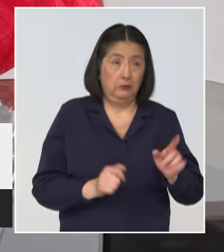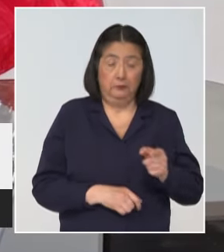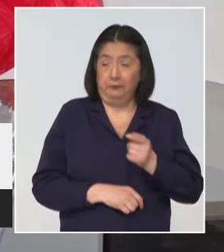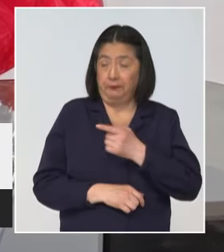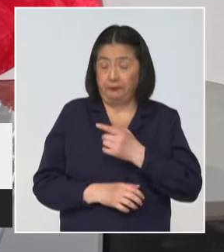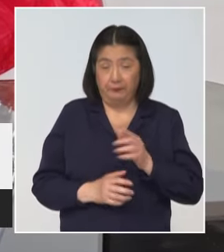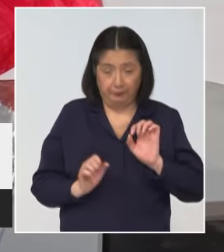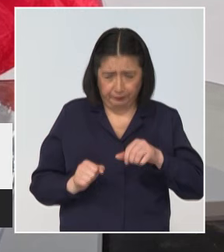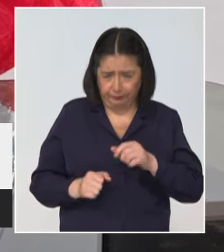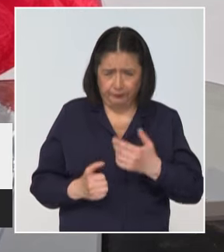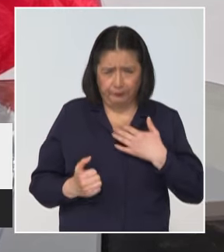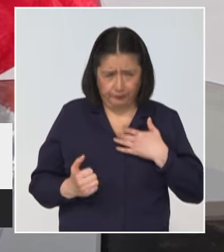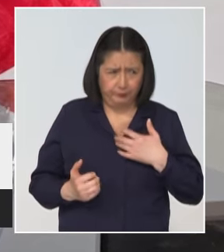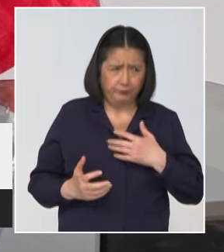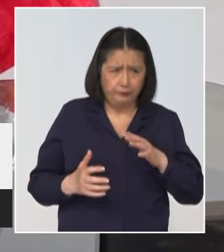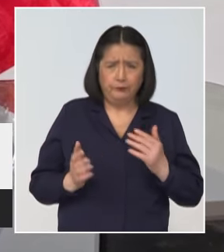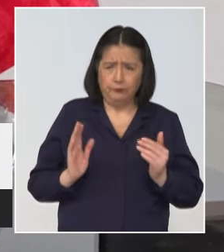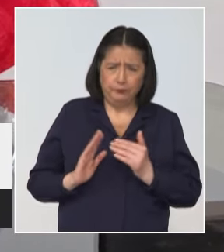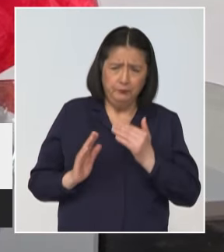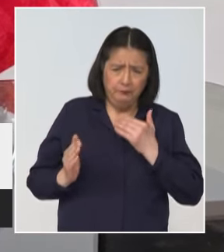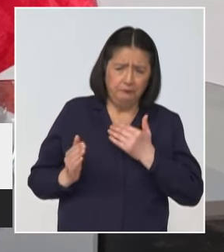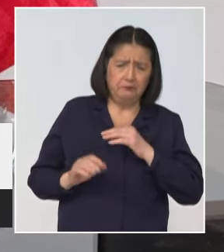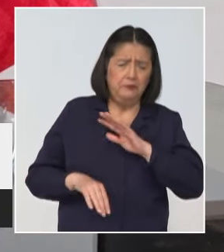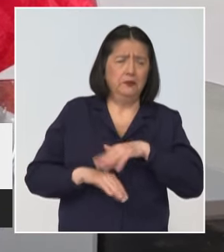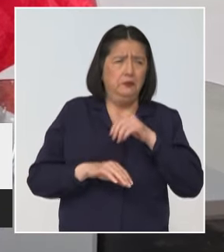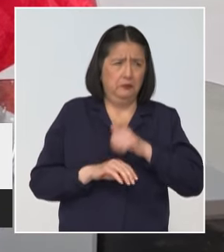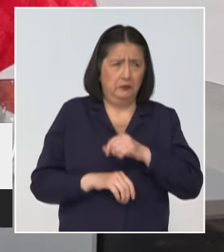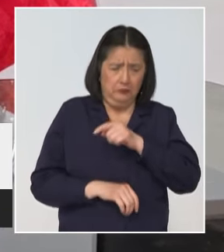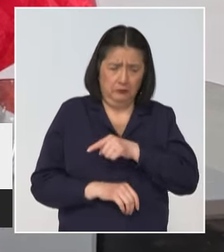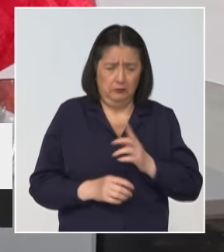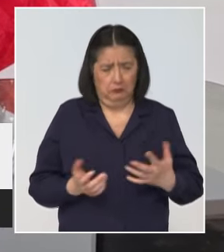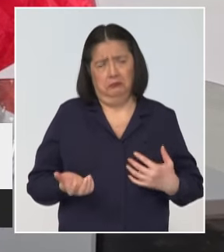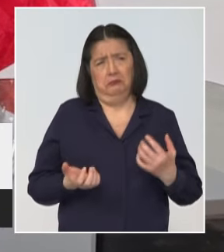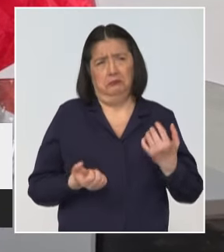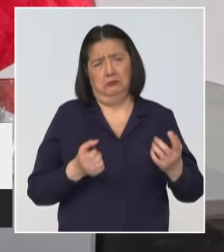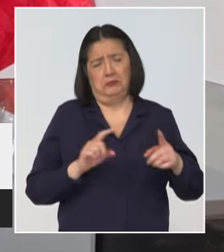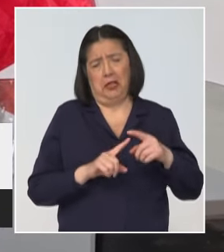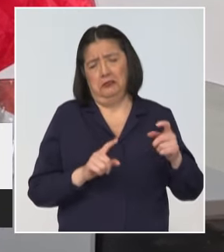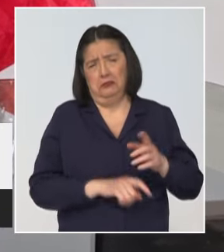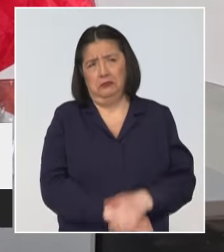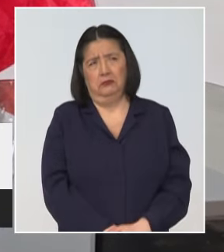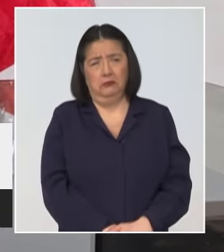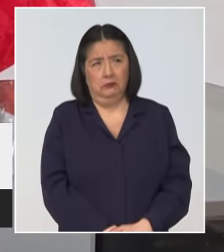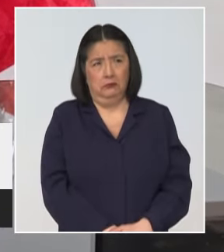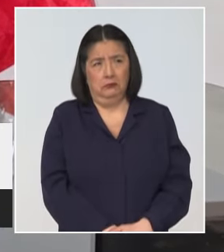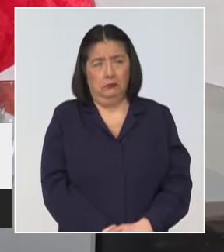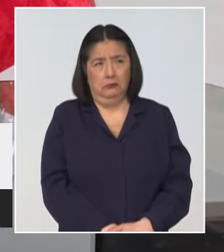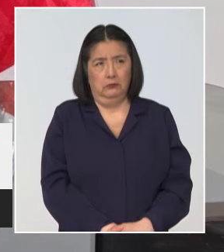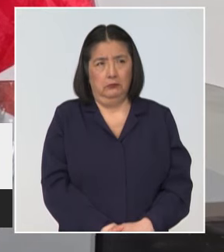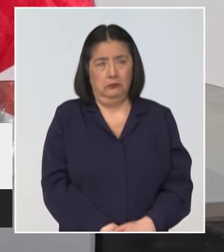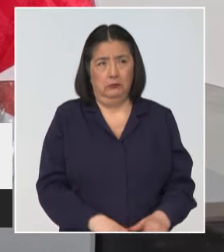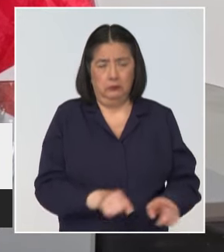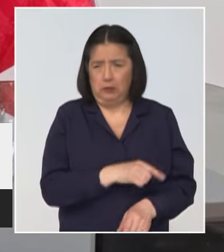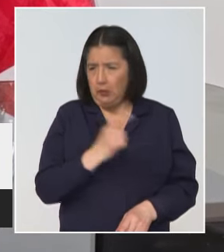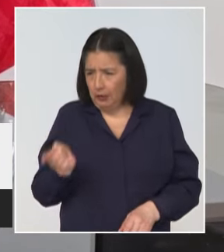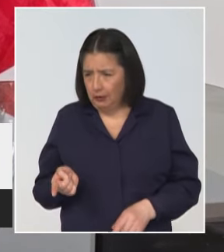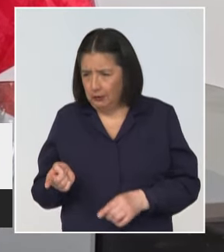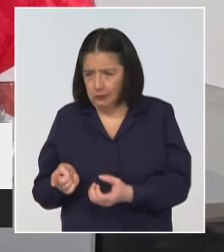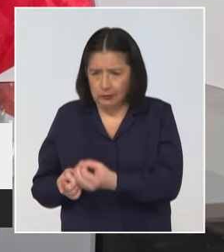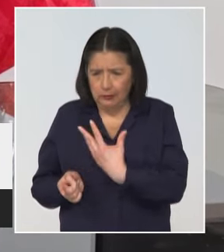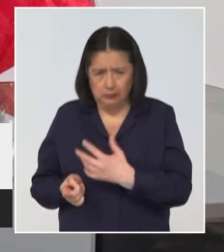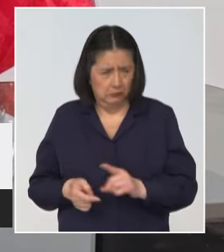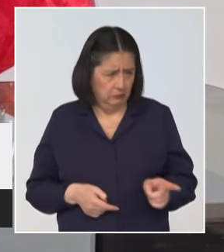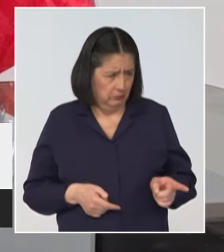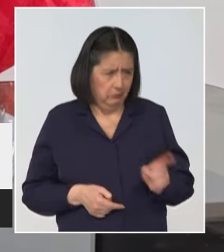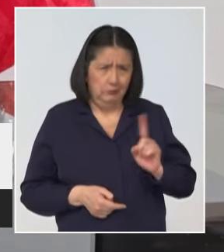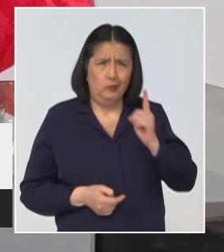es de su barrio, de Vitarte, ¿no? Y le estaba realizando un servicio de taxi. A la vez, Cachaco menciona que no lo